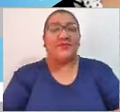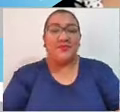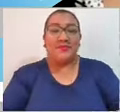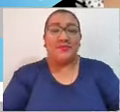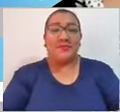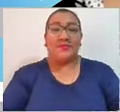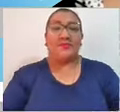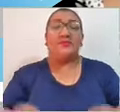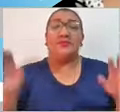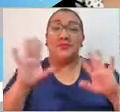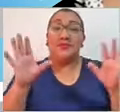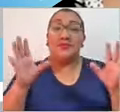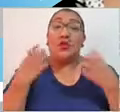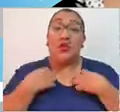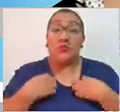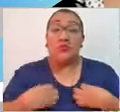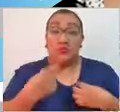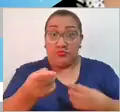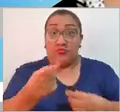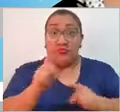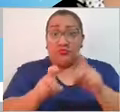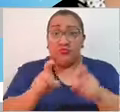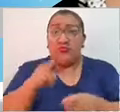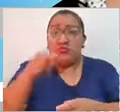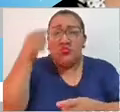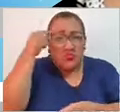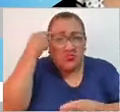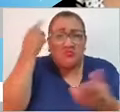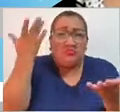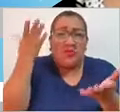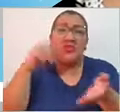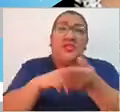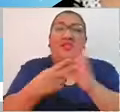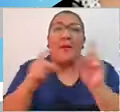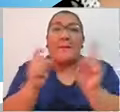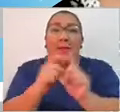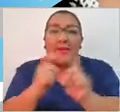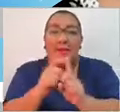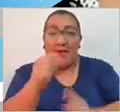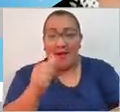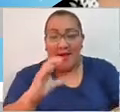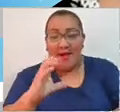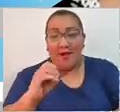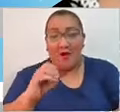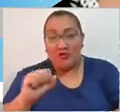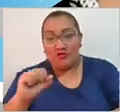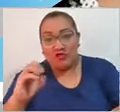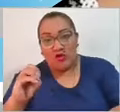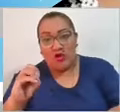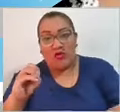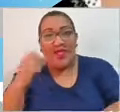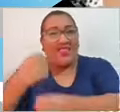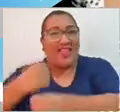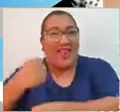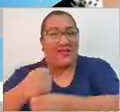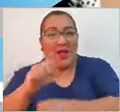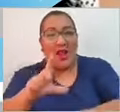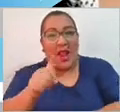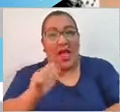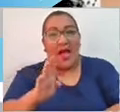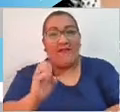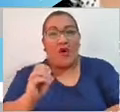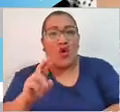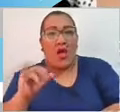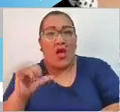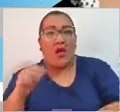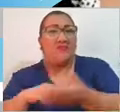Doctora, ¿qué tipo de acciones pueden considerarse acoso u hostigamiento sexual laboral? Pueden